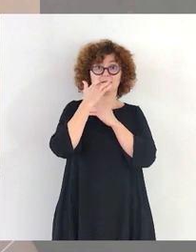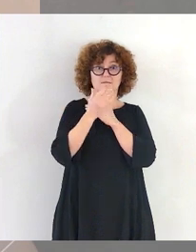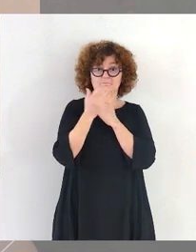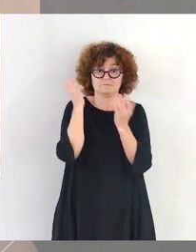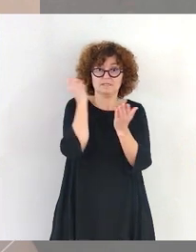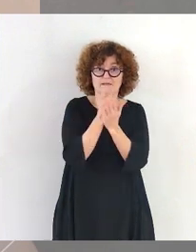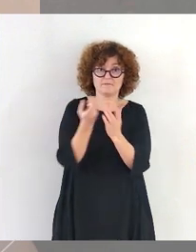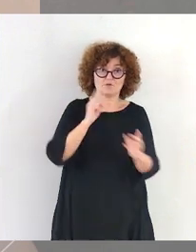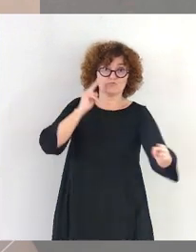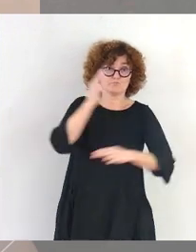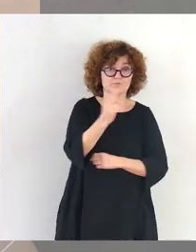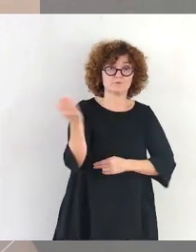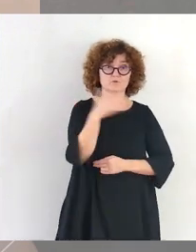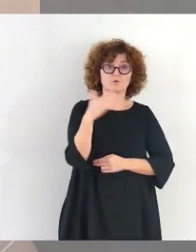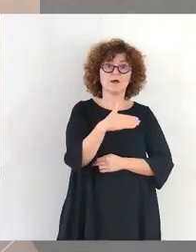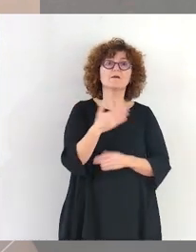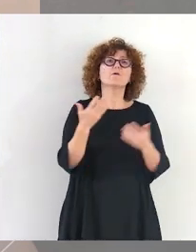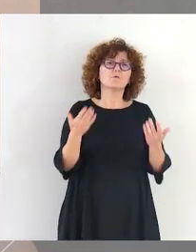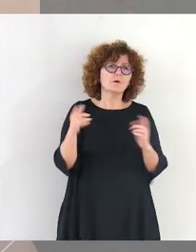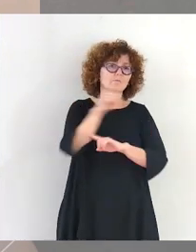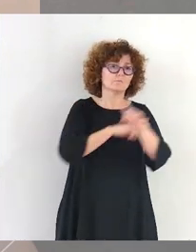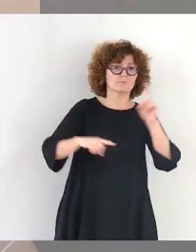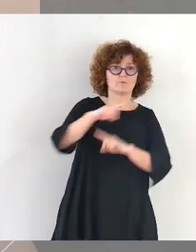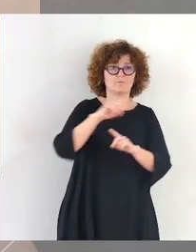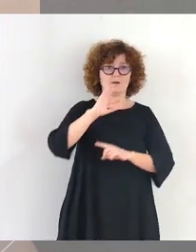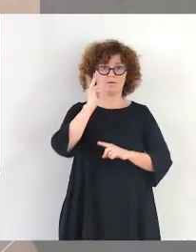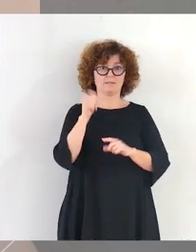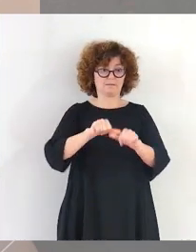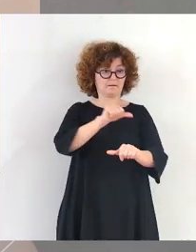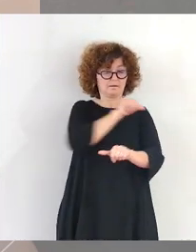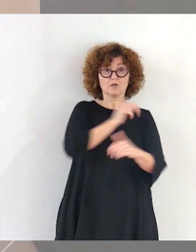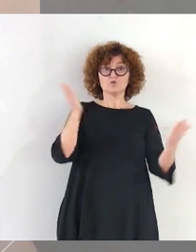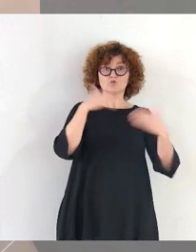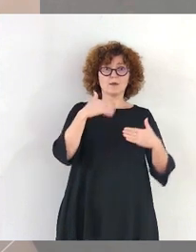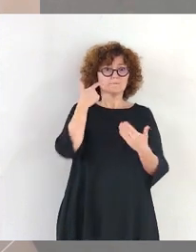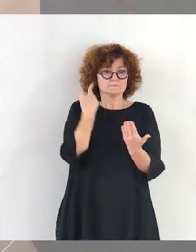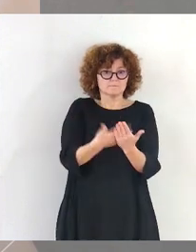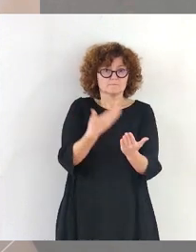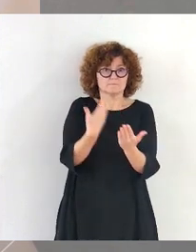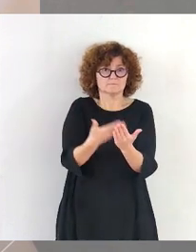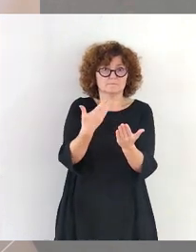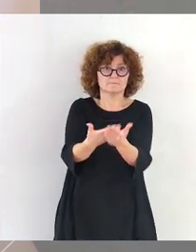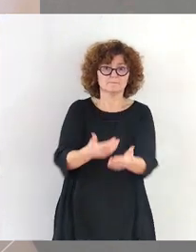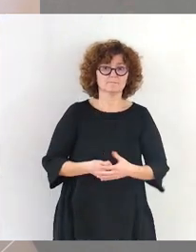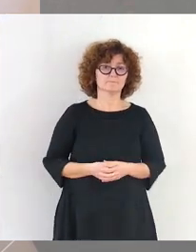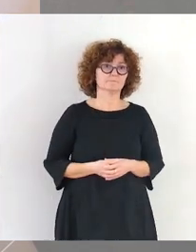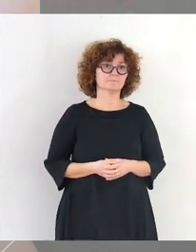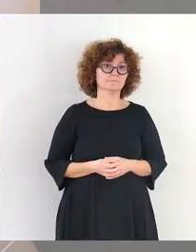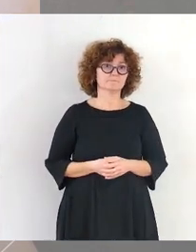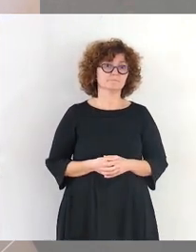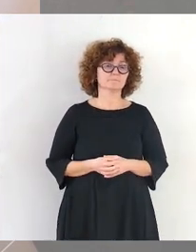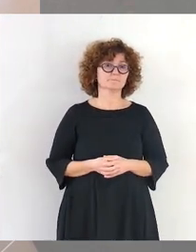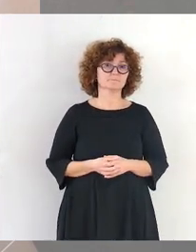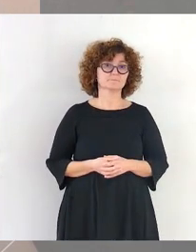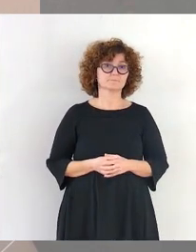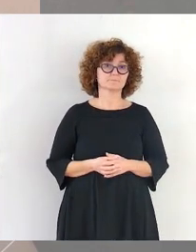desafío que no es otro que una crisis ambiental sin precedentes cuyas manifestaciones son cada vez más evidentes sin